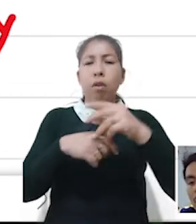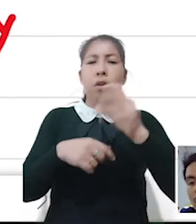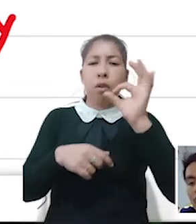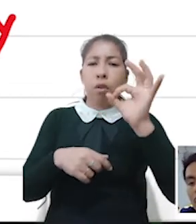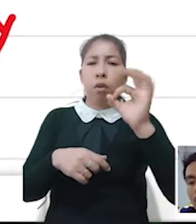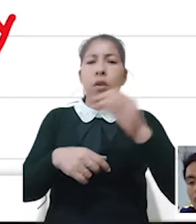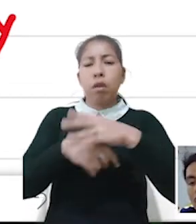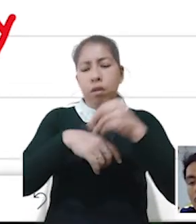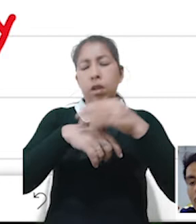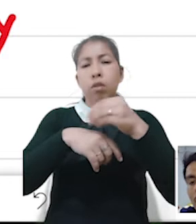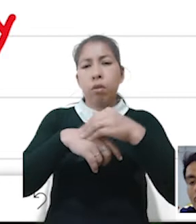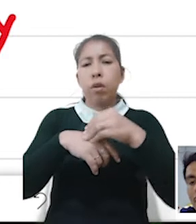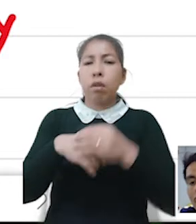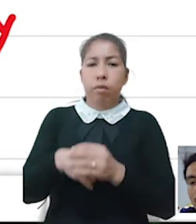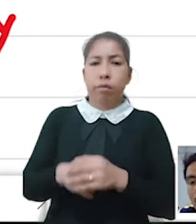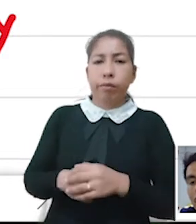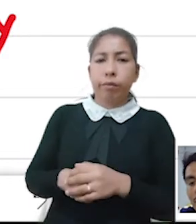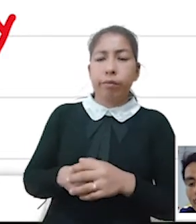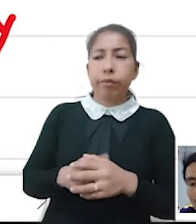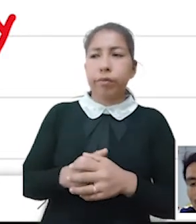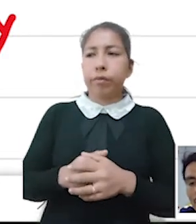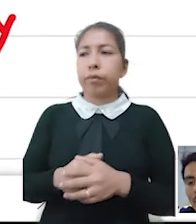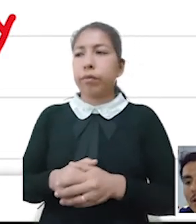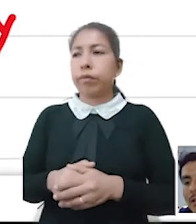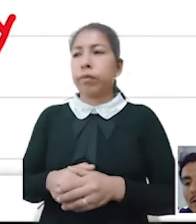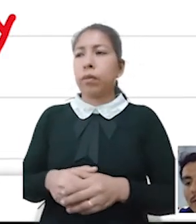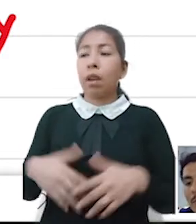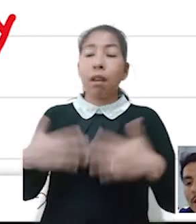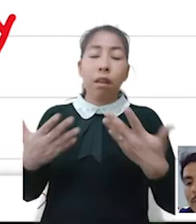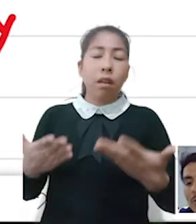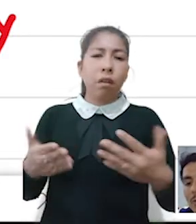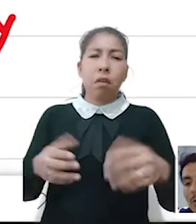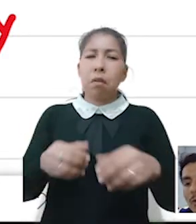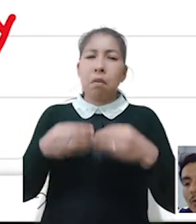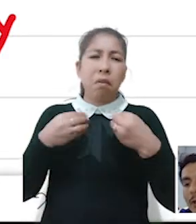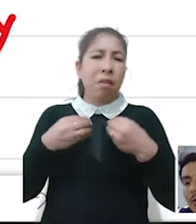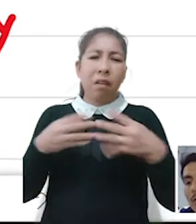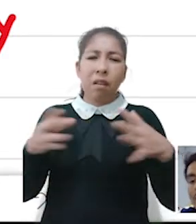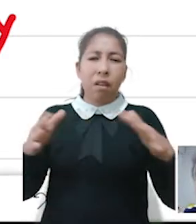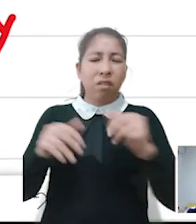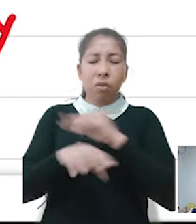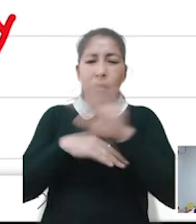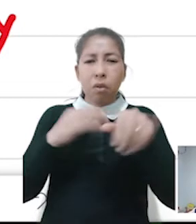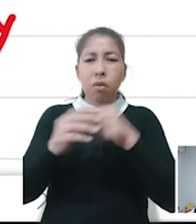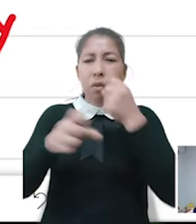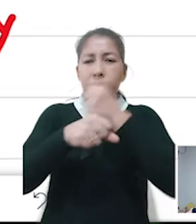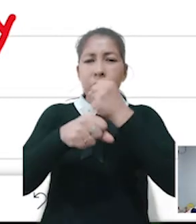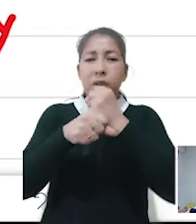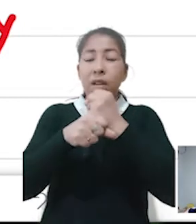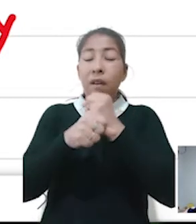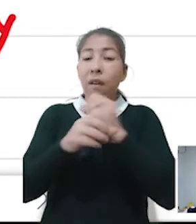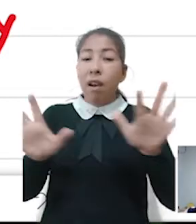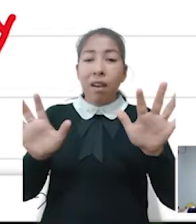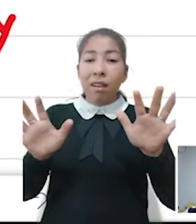grados con 48 minutos. Y de esta forma hemos concluido o resuelto este